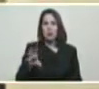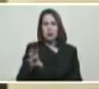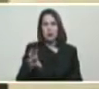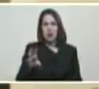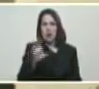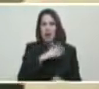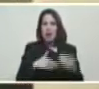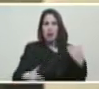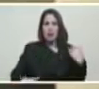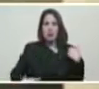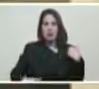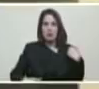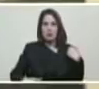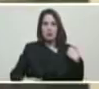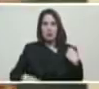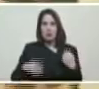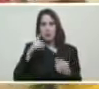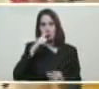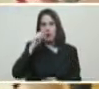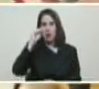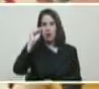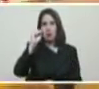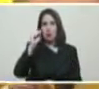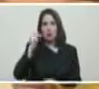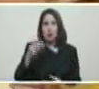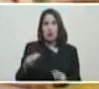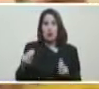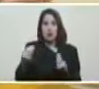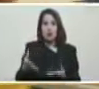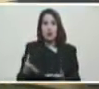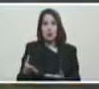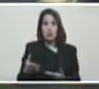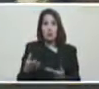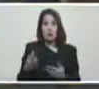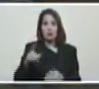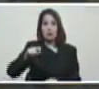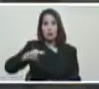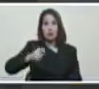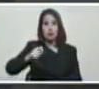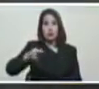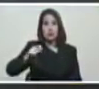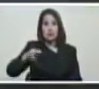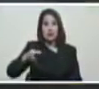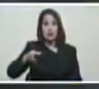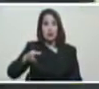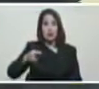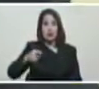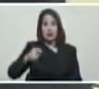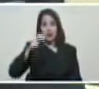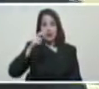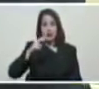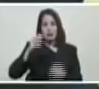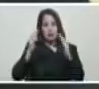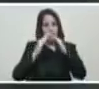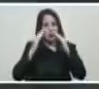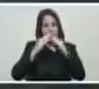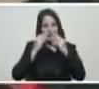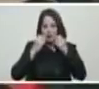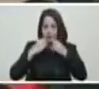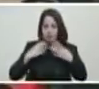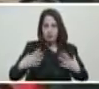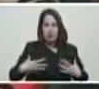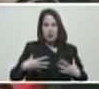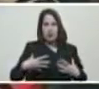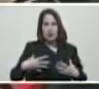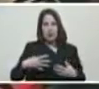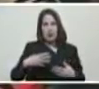presidente Nicolás Maduro te hacemos entrega de tu llave de vivienda digna de la gran misión